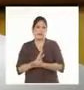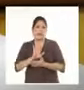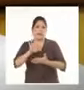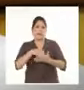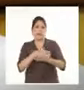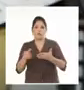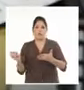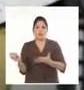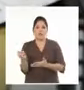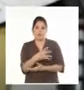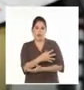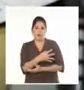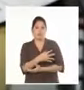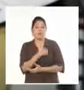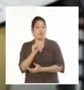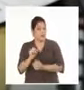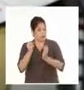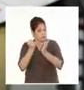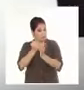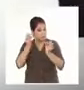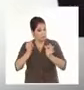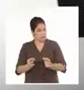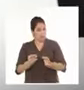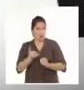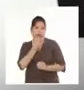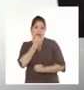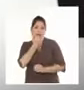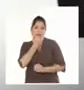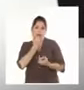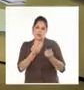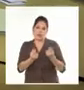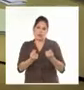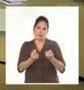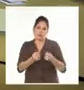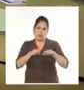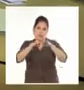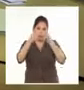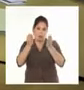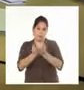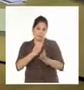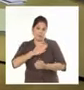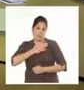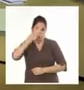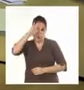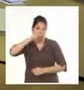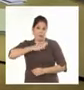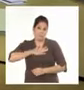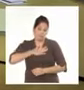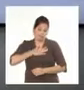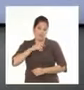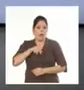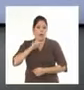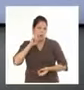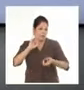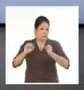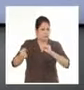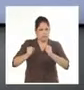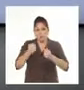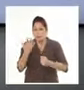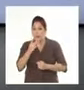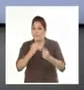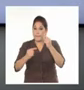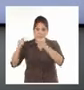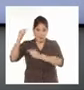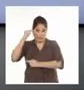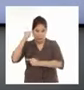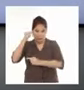falsas de la energía. A partir del daño económico y social, se perfeccionaron los mecanismos de control. Lo primero, para